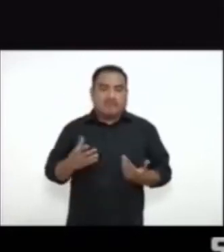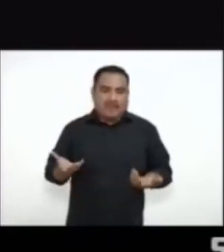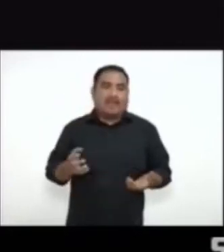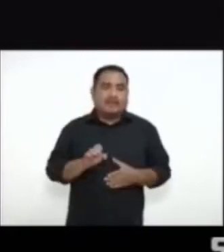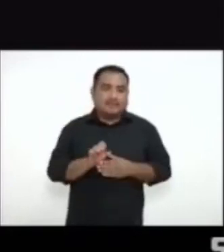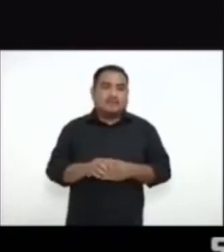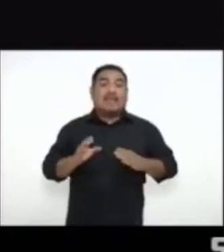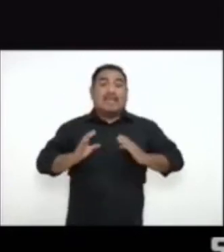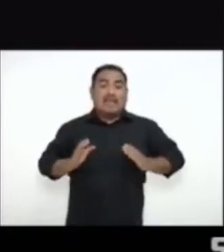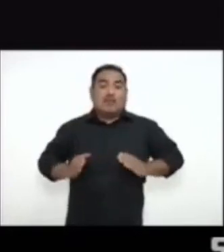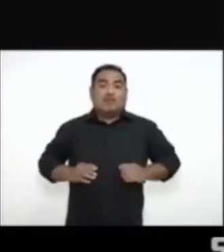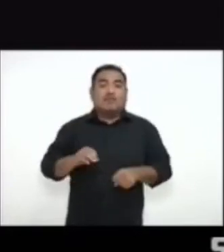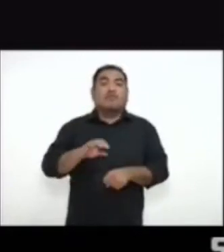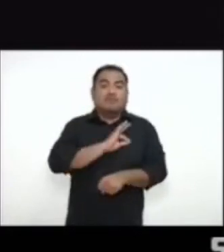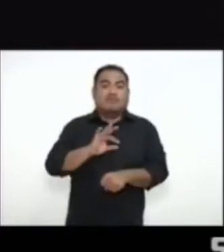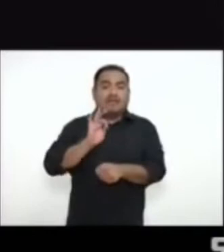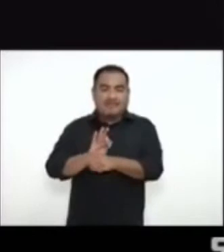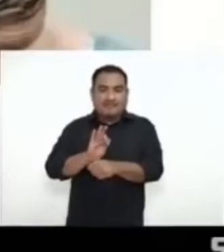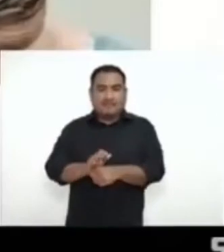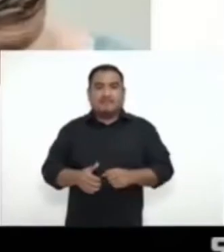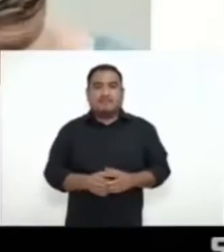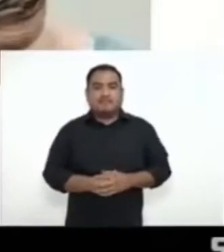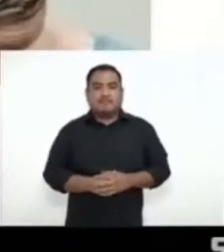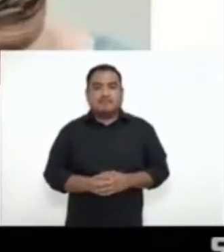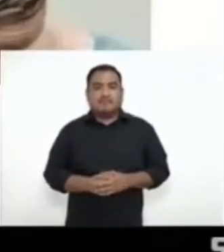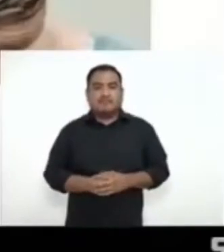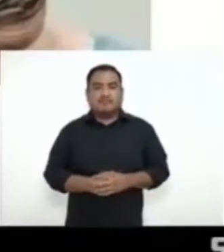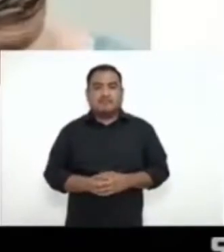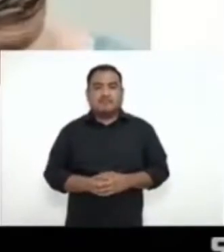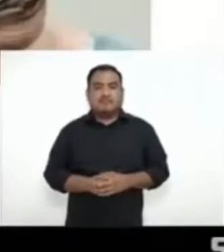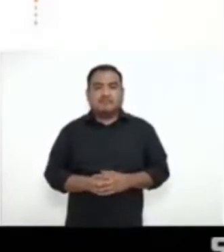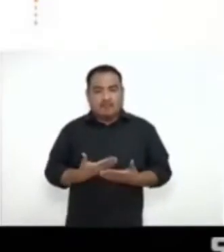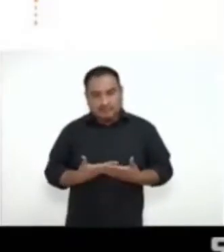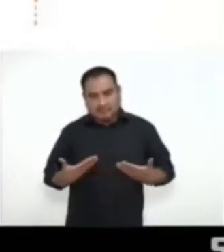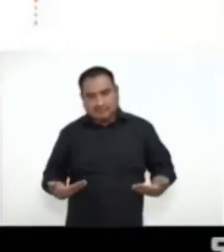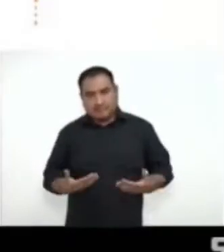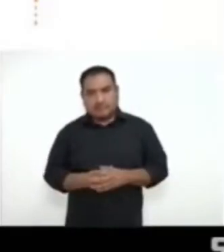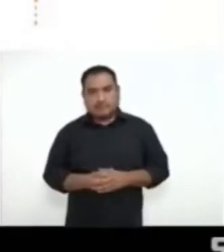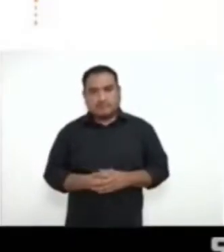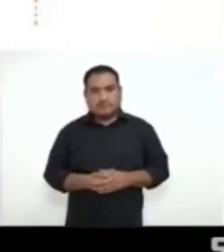que este órgano va a empezar a gestionar, ¿sí? Entonces,